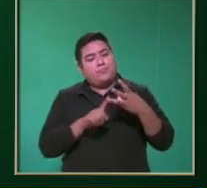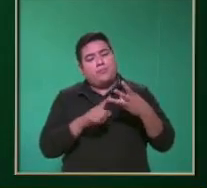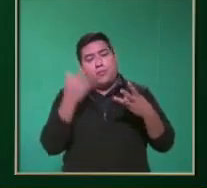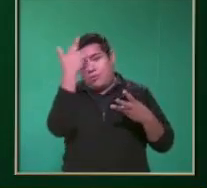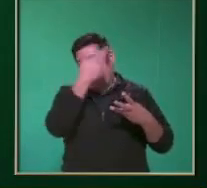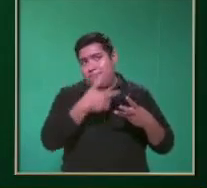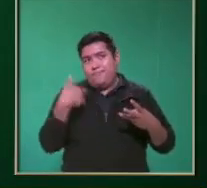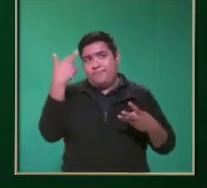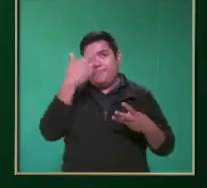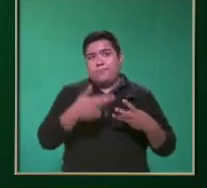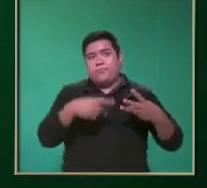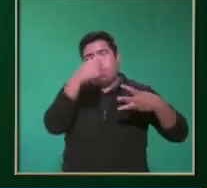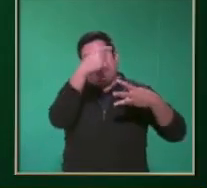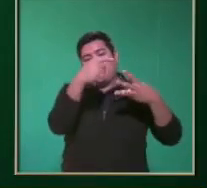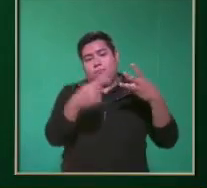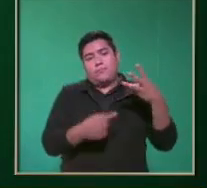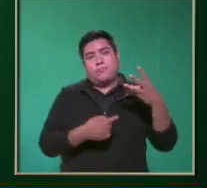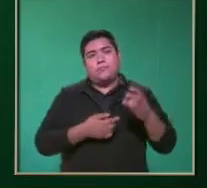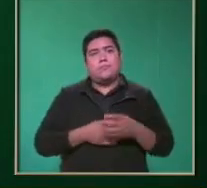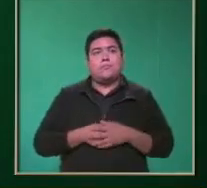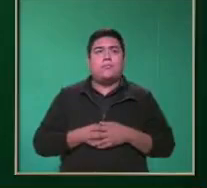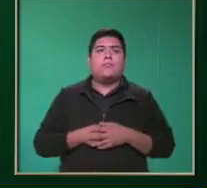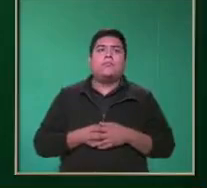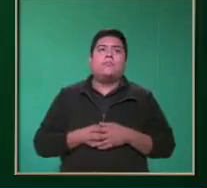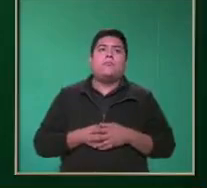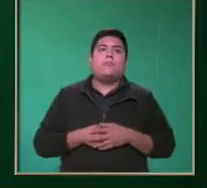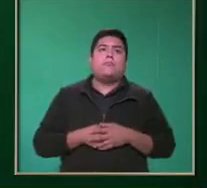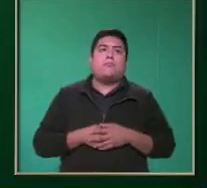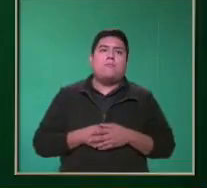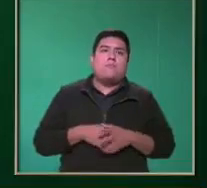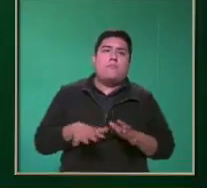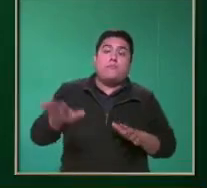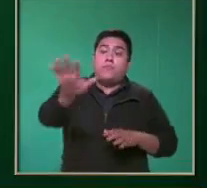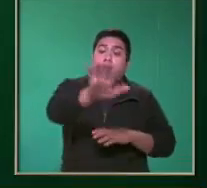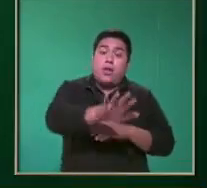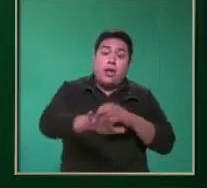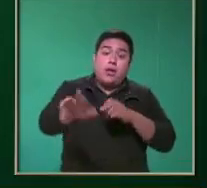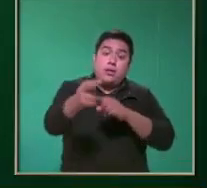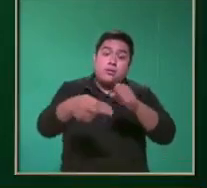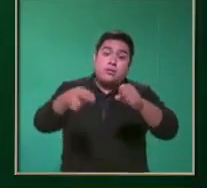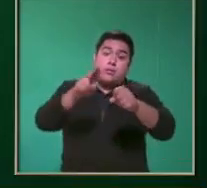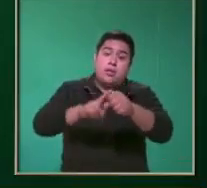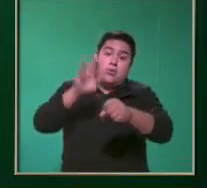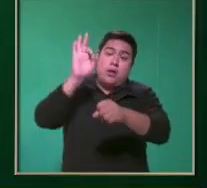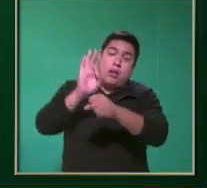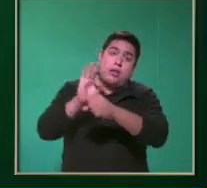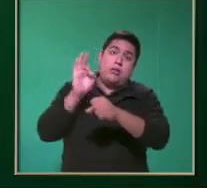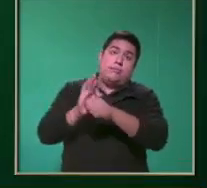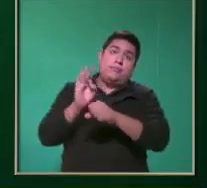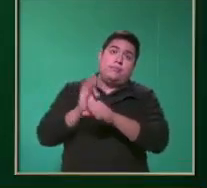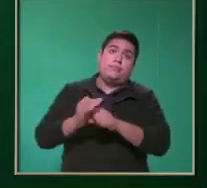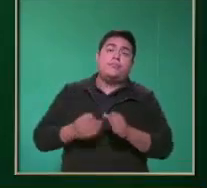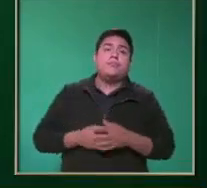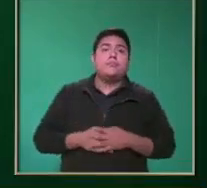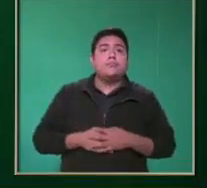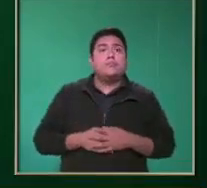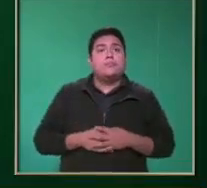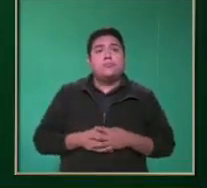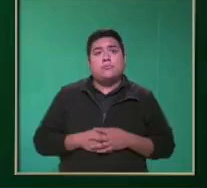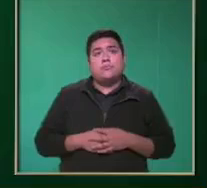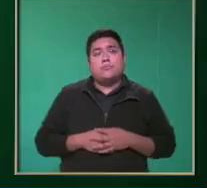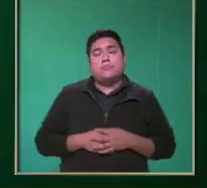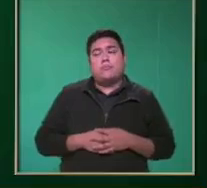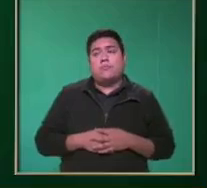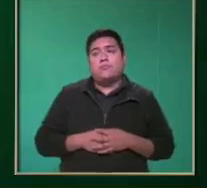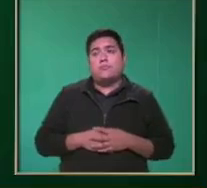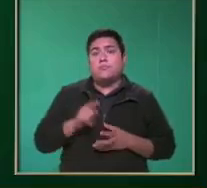este protocolo de repaso, vamos a revisar las áreas naturales protegidas, que